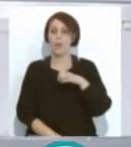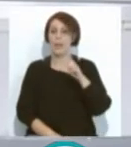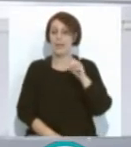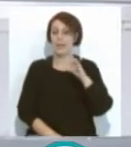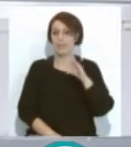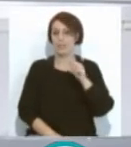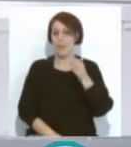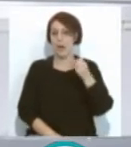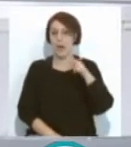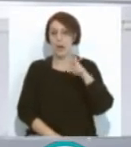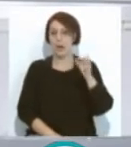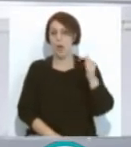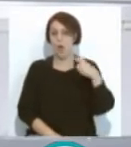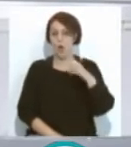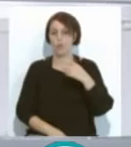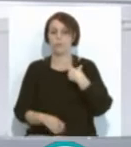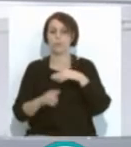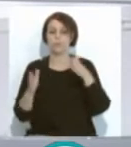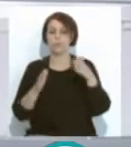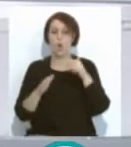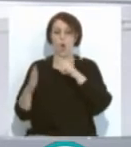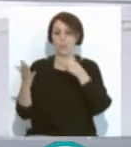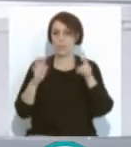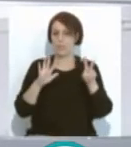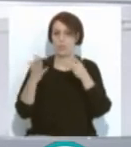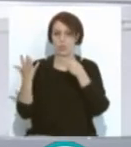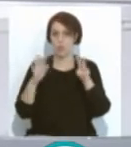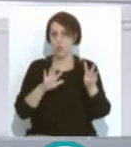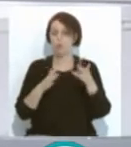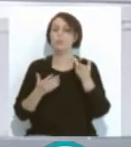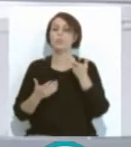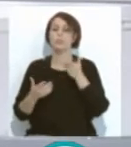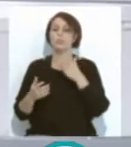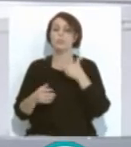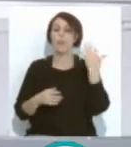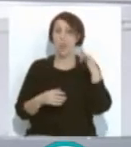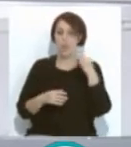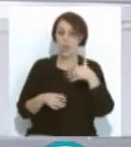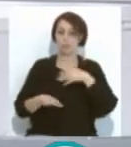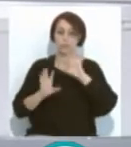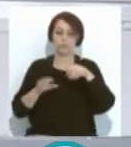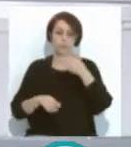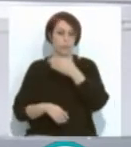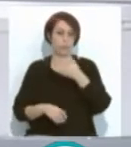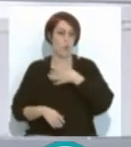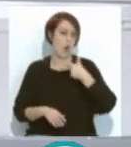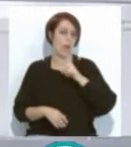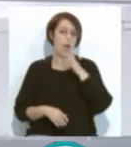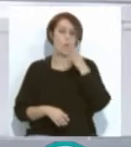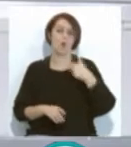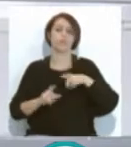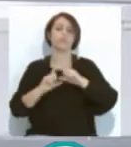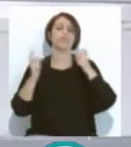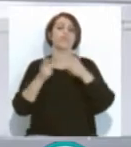temporada 87-88, y Francisco no quería jugar en el Cádiz B, y porque decía que estaba en la primera plantilla.